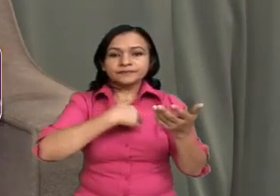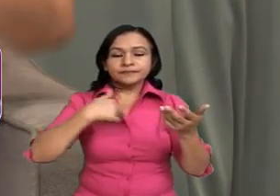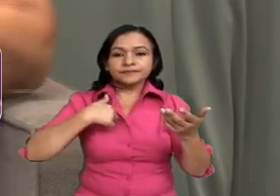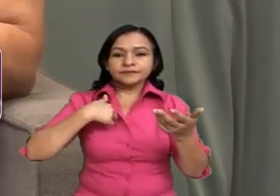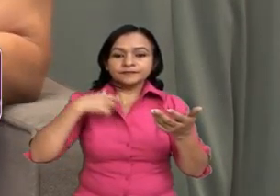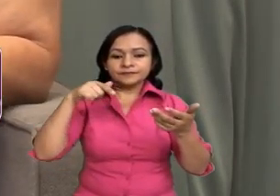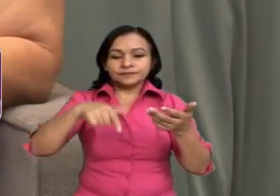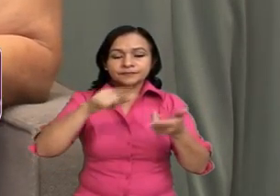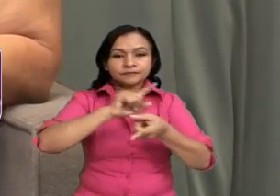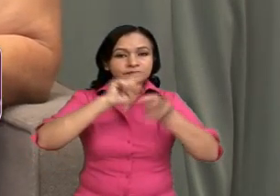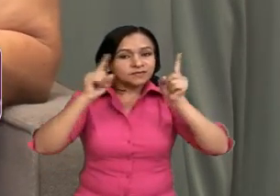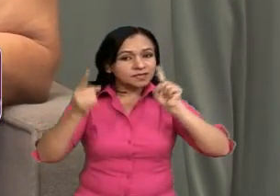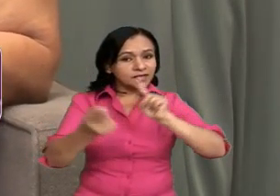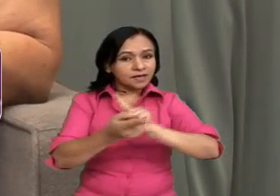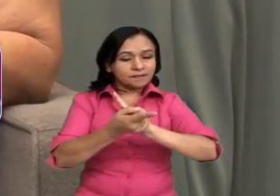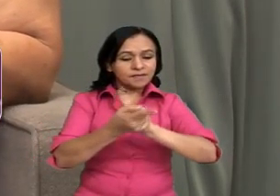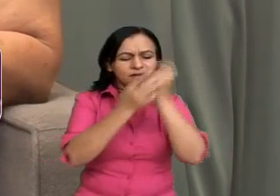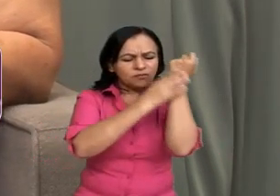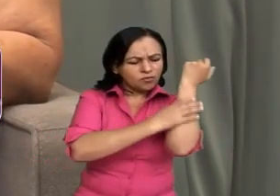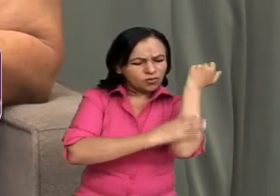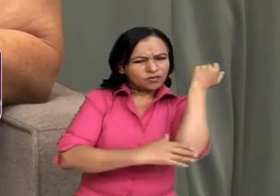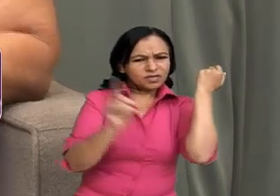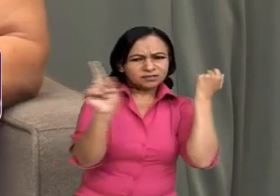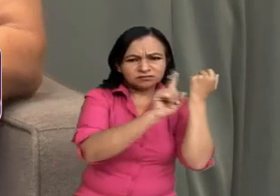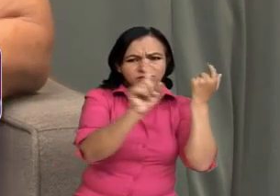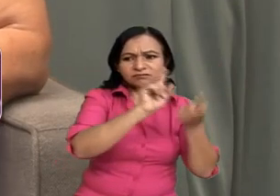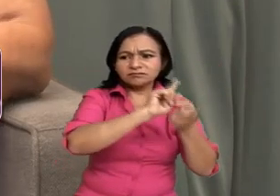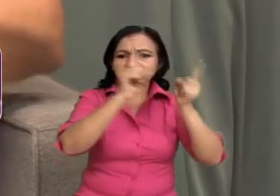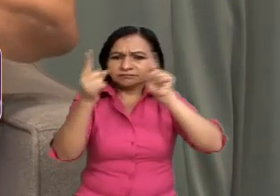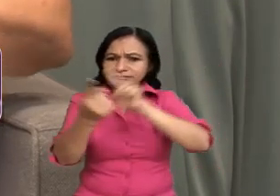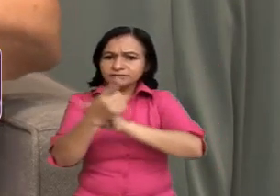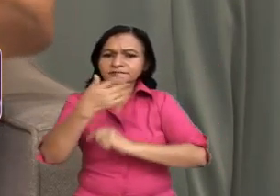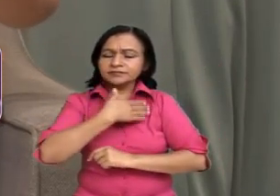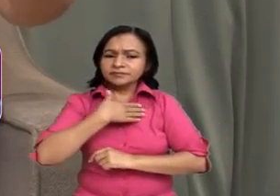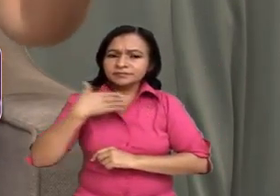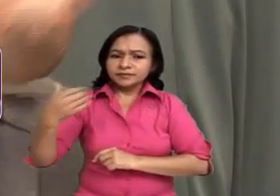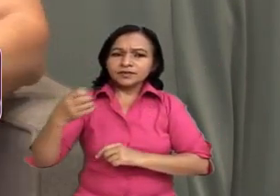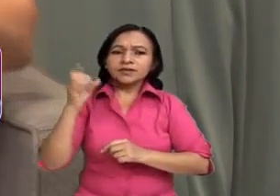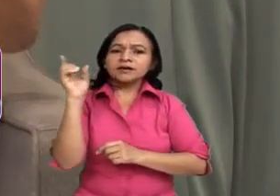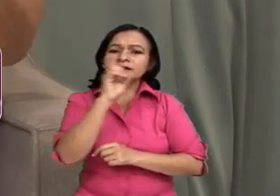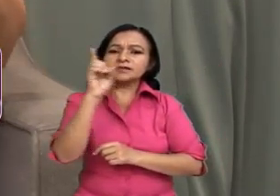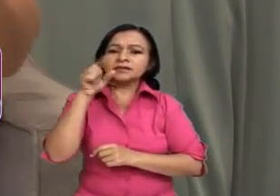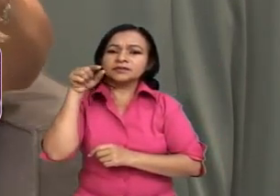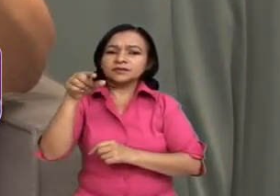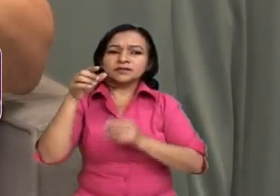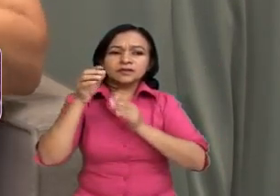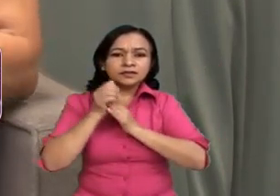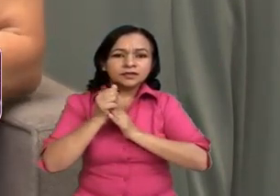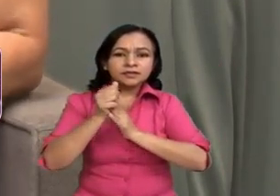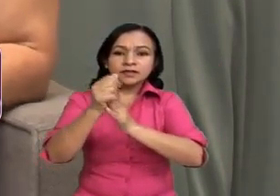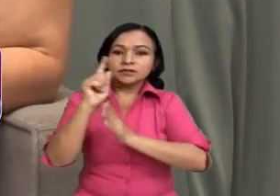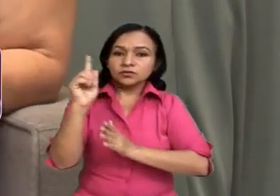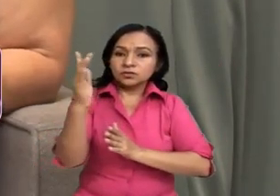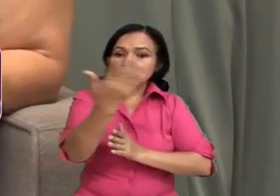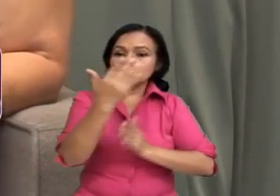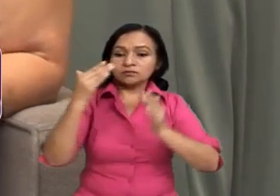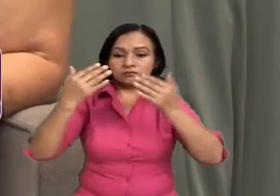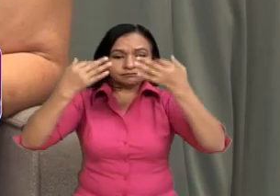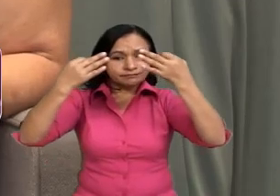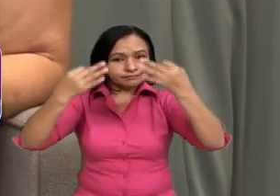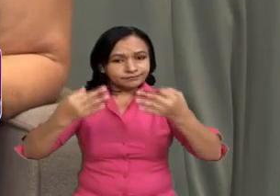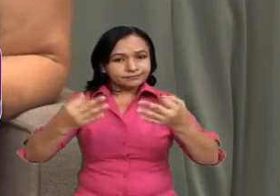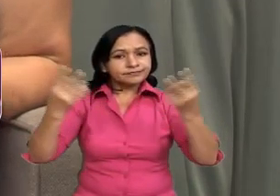del campo de la pobreza, sino más bien ir hacia donde todos tengamos la comodidad de